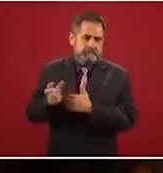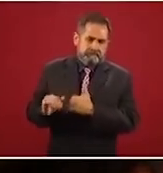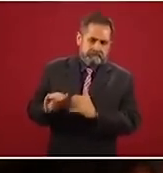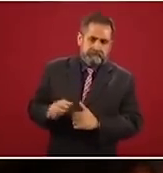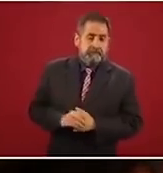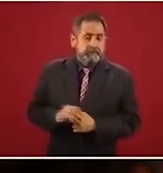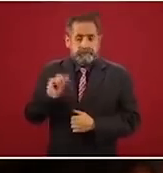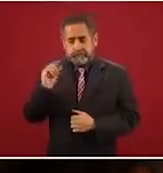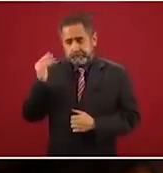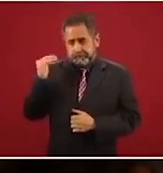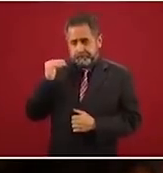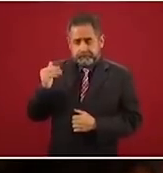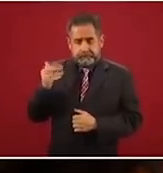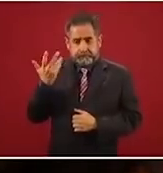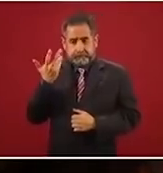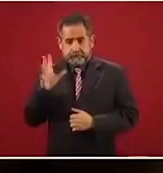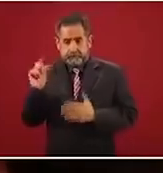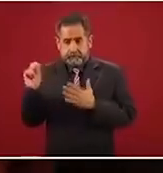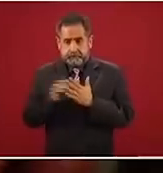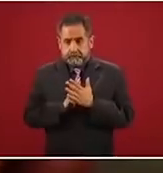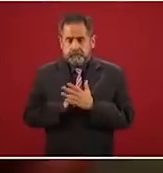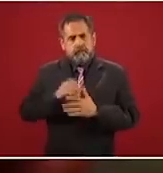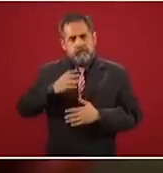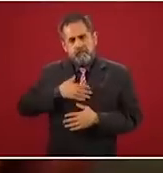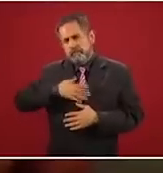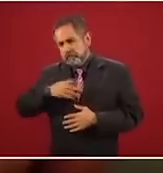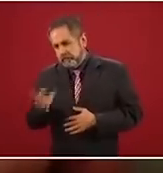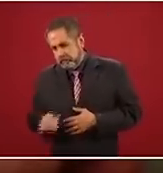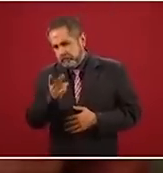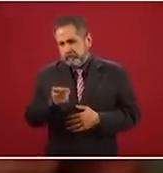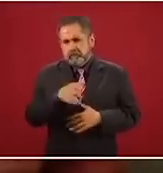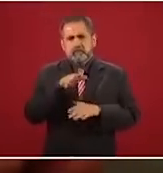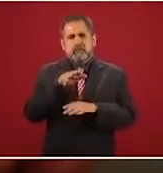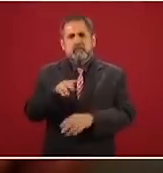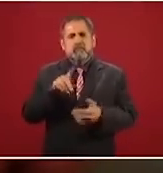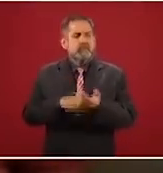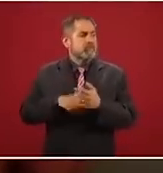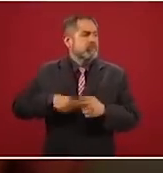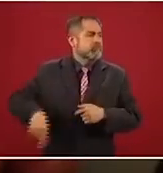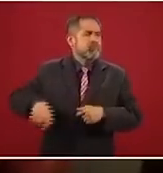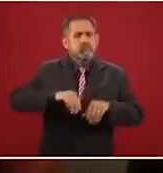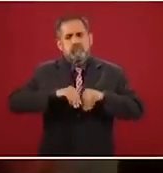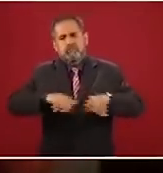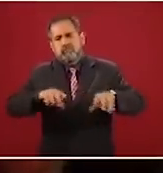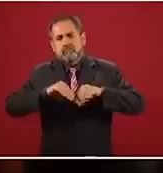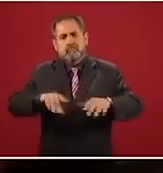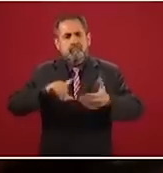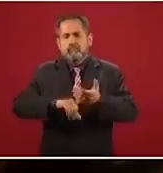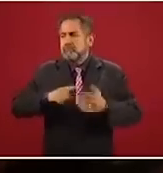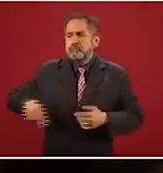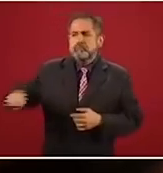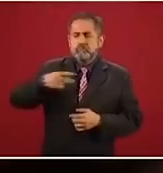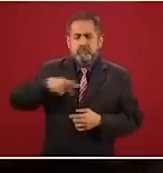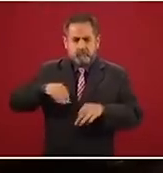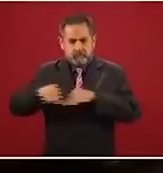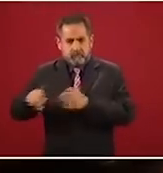Hace aproximadamente 10 meses le formulé una pregunta sobre sensibilizar a los servidores públicos